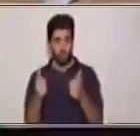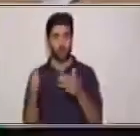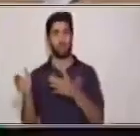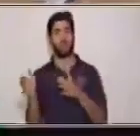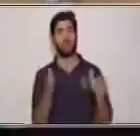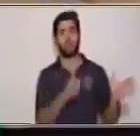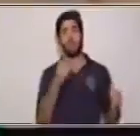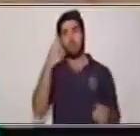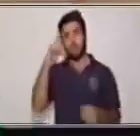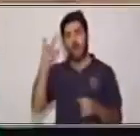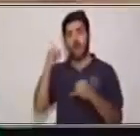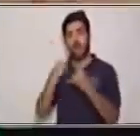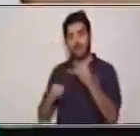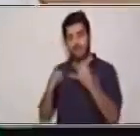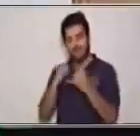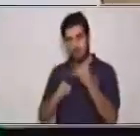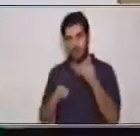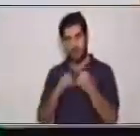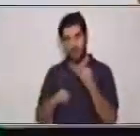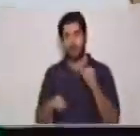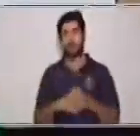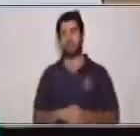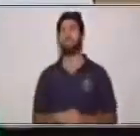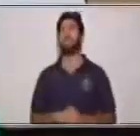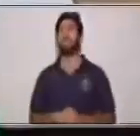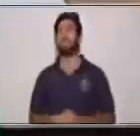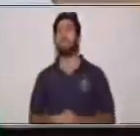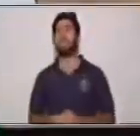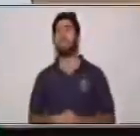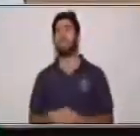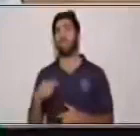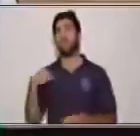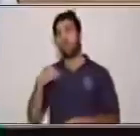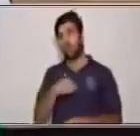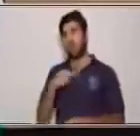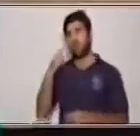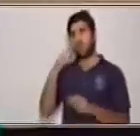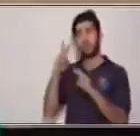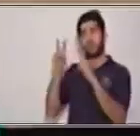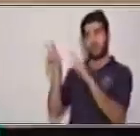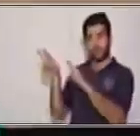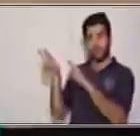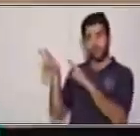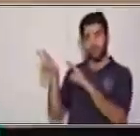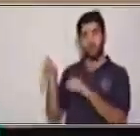para terminar, vamos a consentir